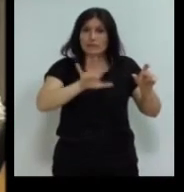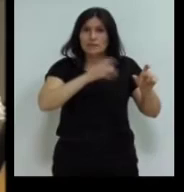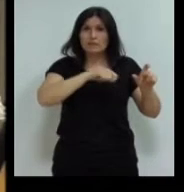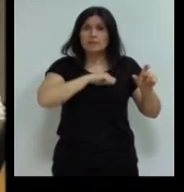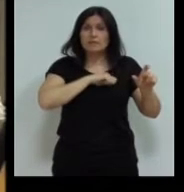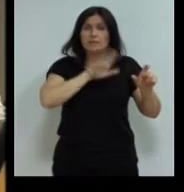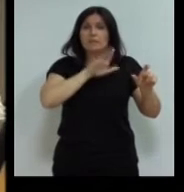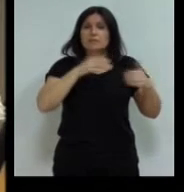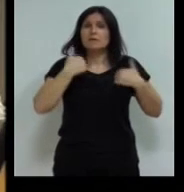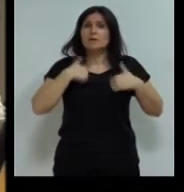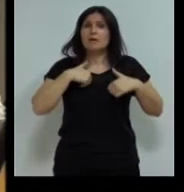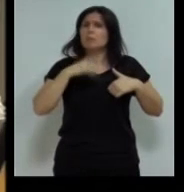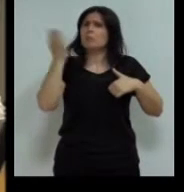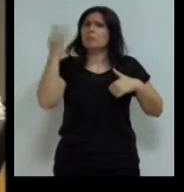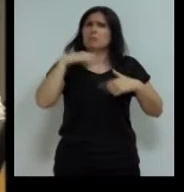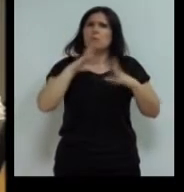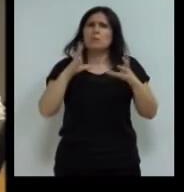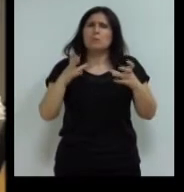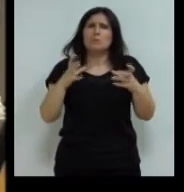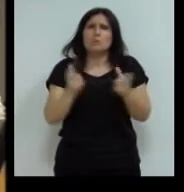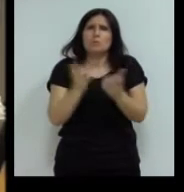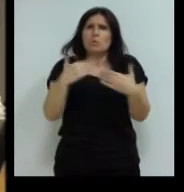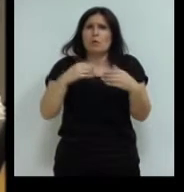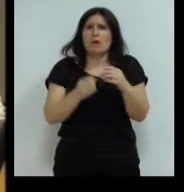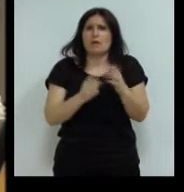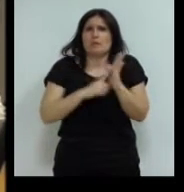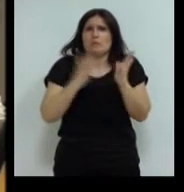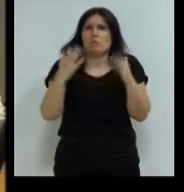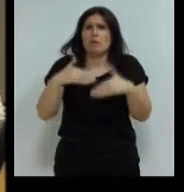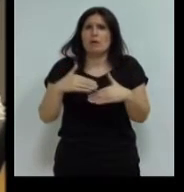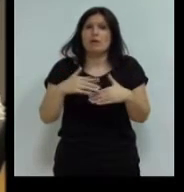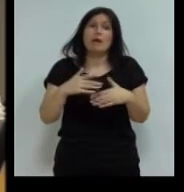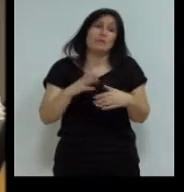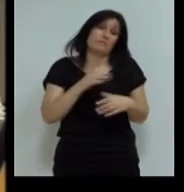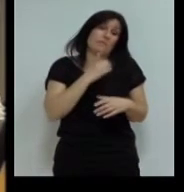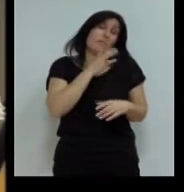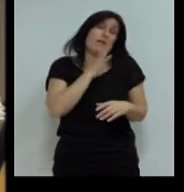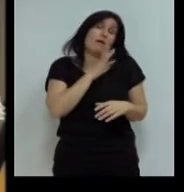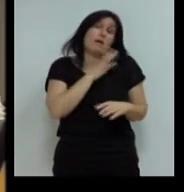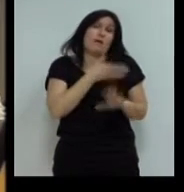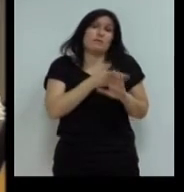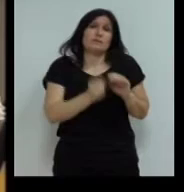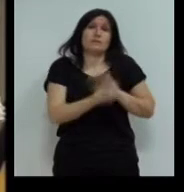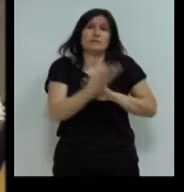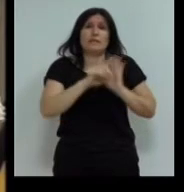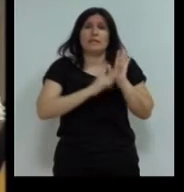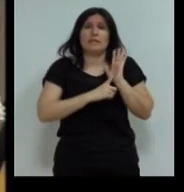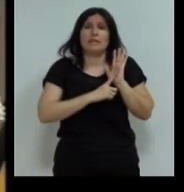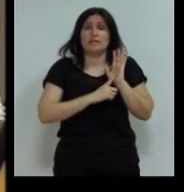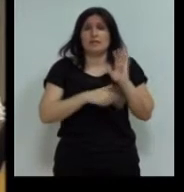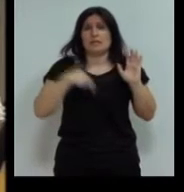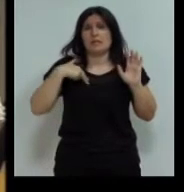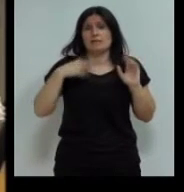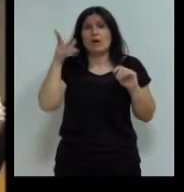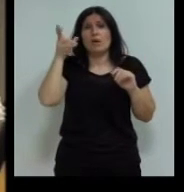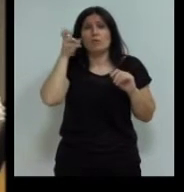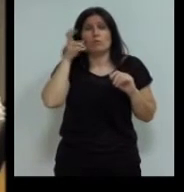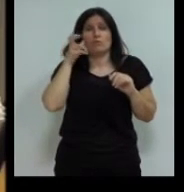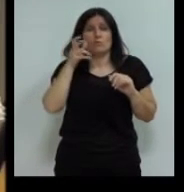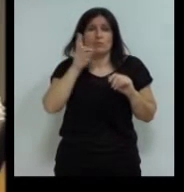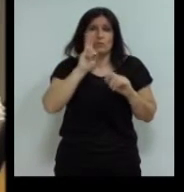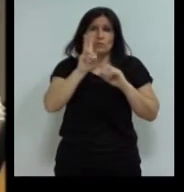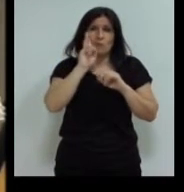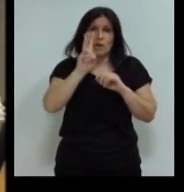dejado hacer, hasta que salió la Ley General Audiovisual. Pero hasta entonces, aquí era, bueno,